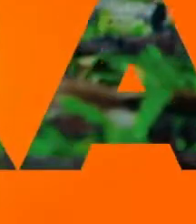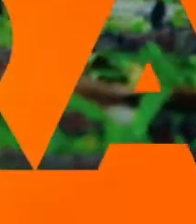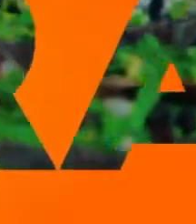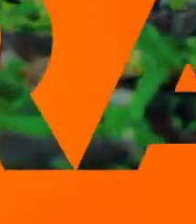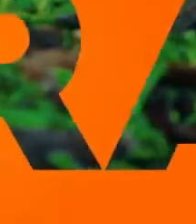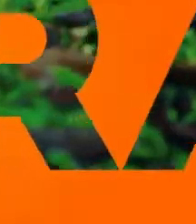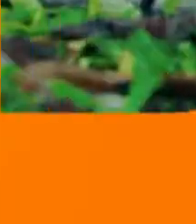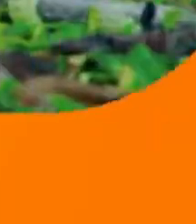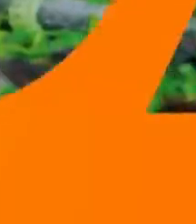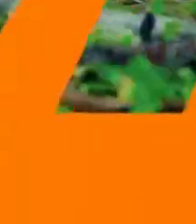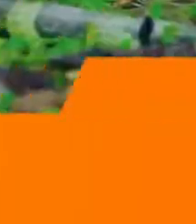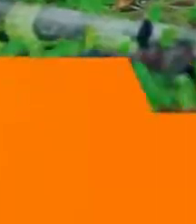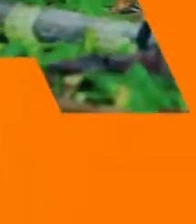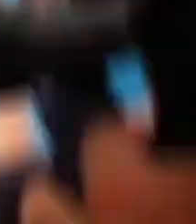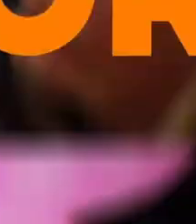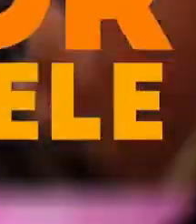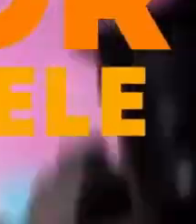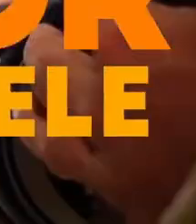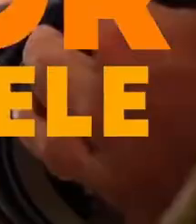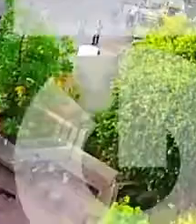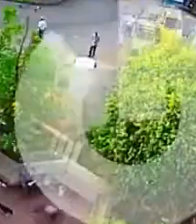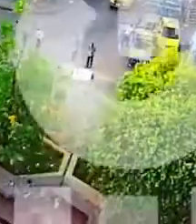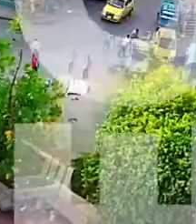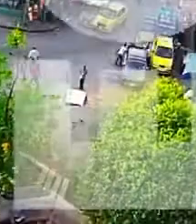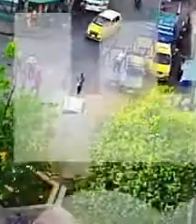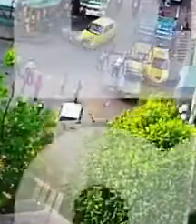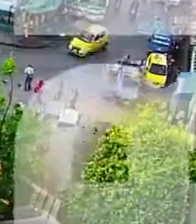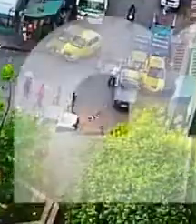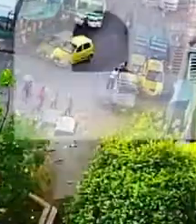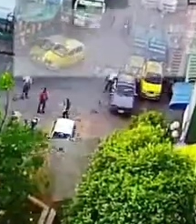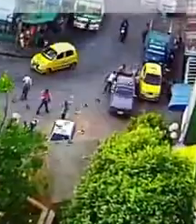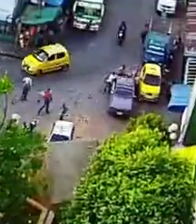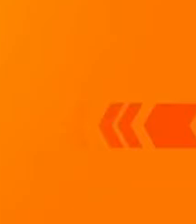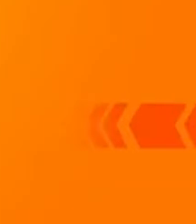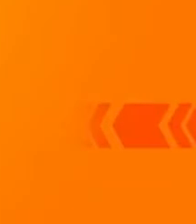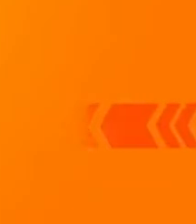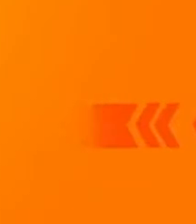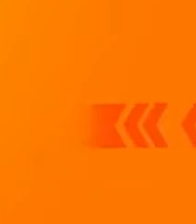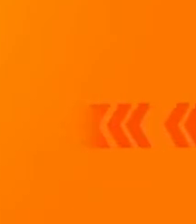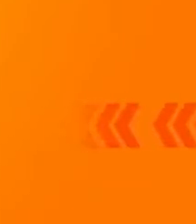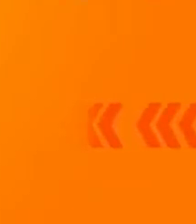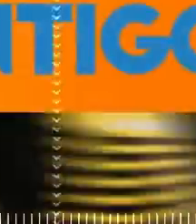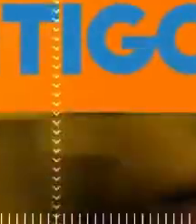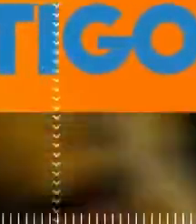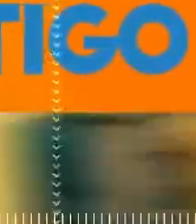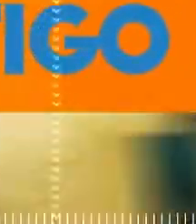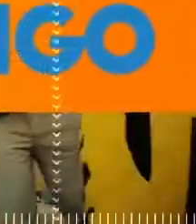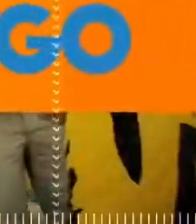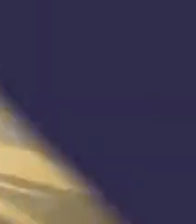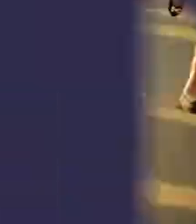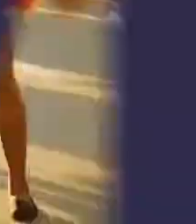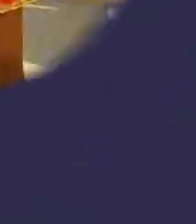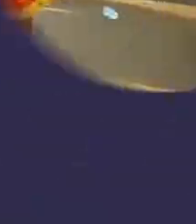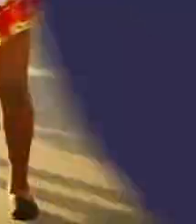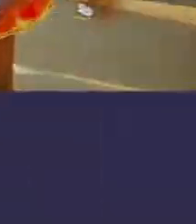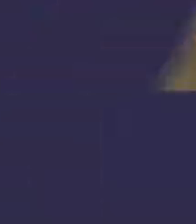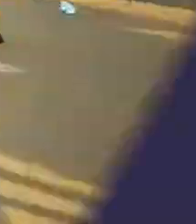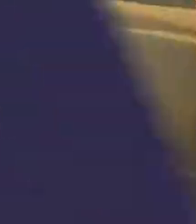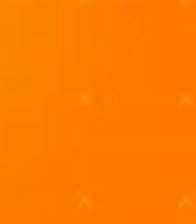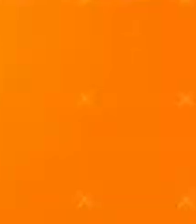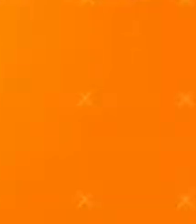Te alegra la vida, es la mejor tele de nuestra región. Estamos contigo allá en